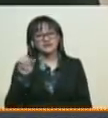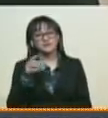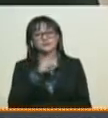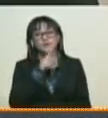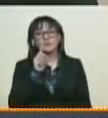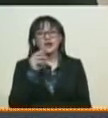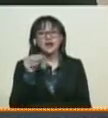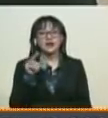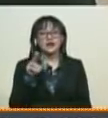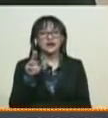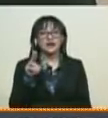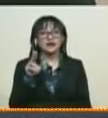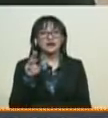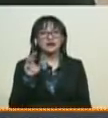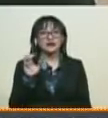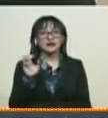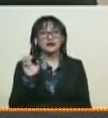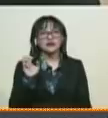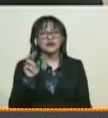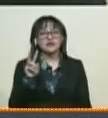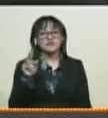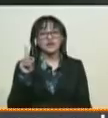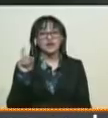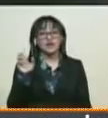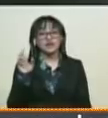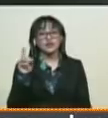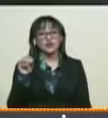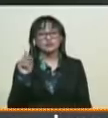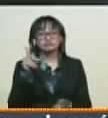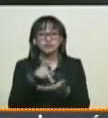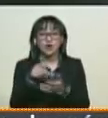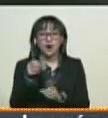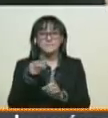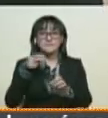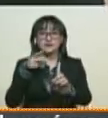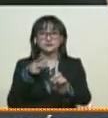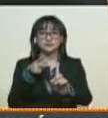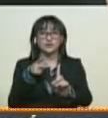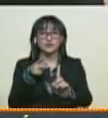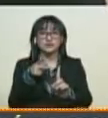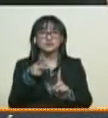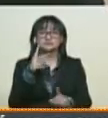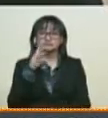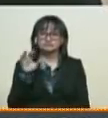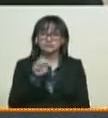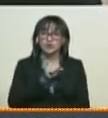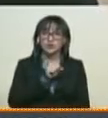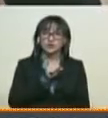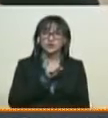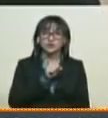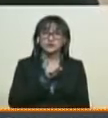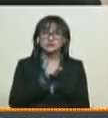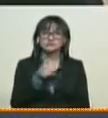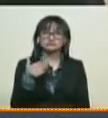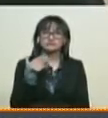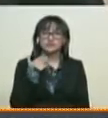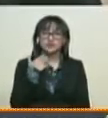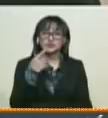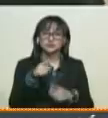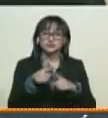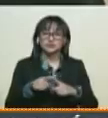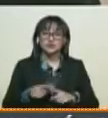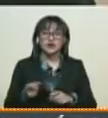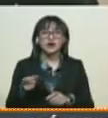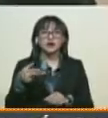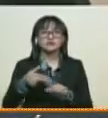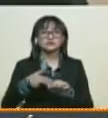Quevedo, estuvo en Amazonas y ciertamente se detectó una carencia de inventario, y el